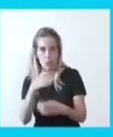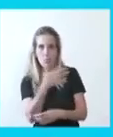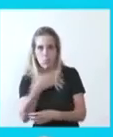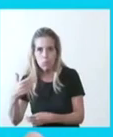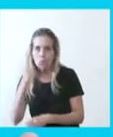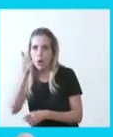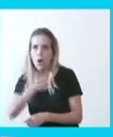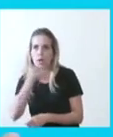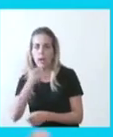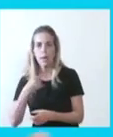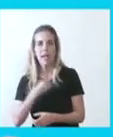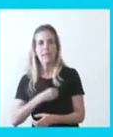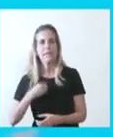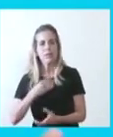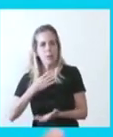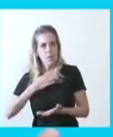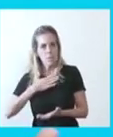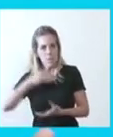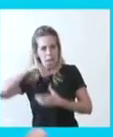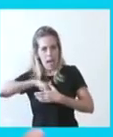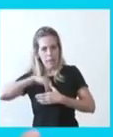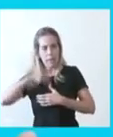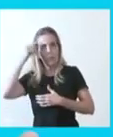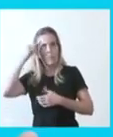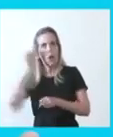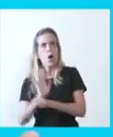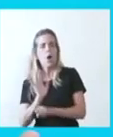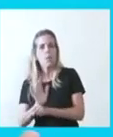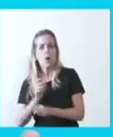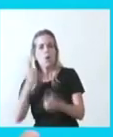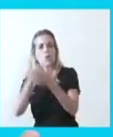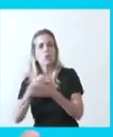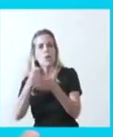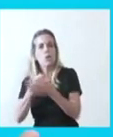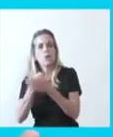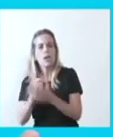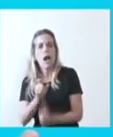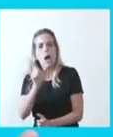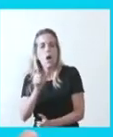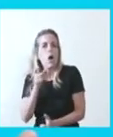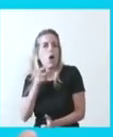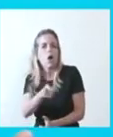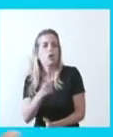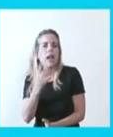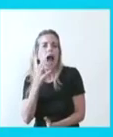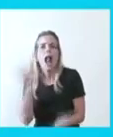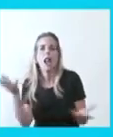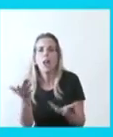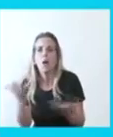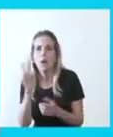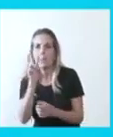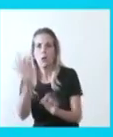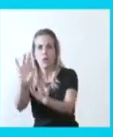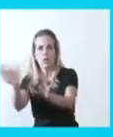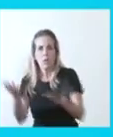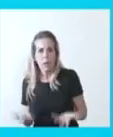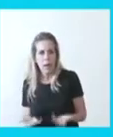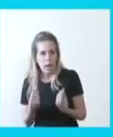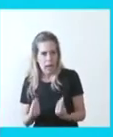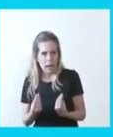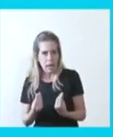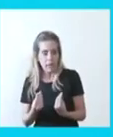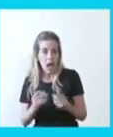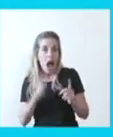una sensación mía. Yo siento que estamos luchando contra un enemigo invisible, que de repente anida en